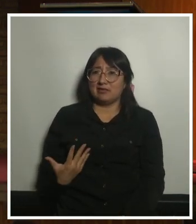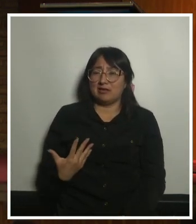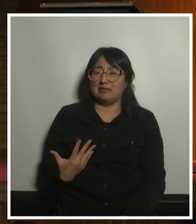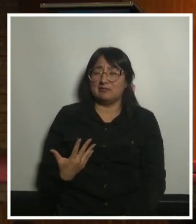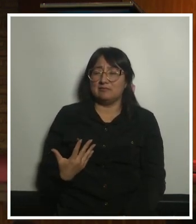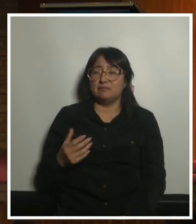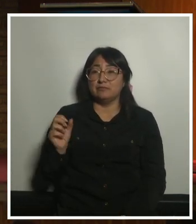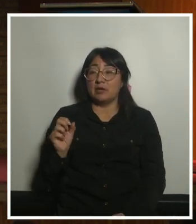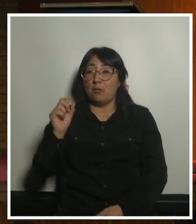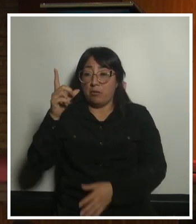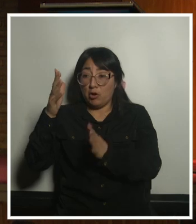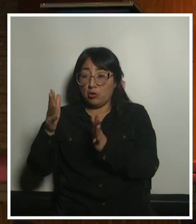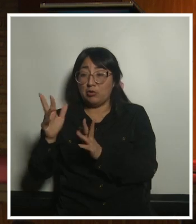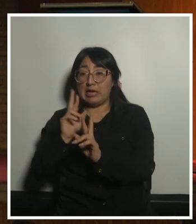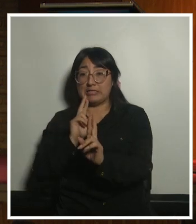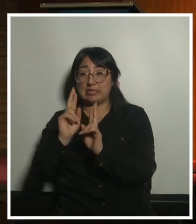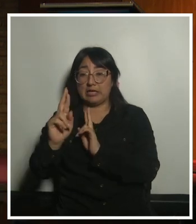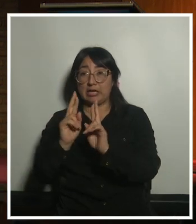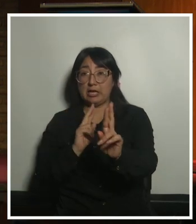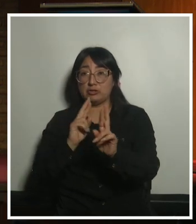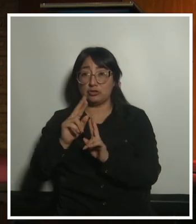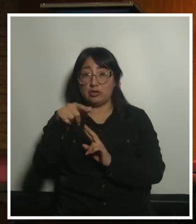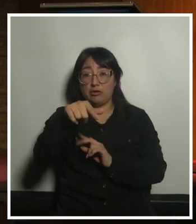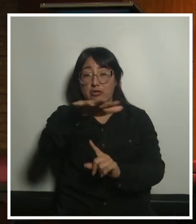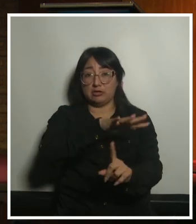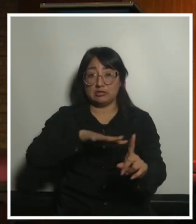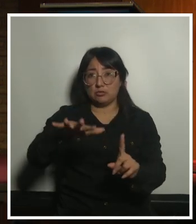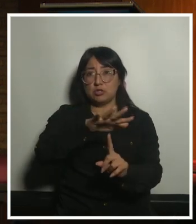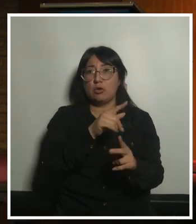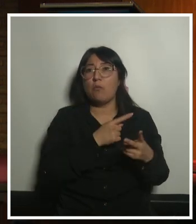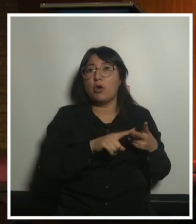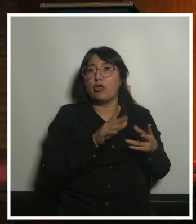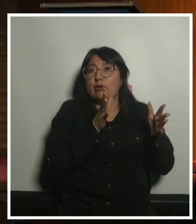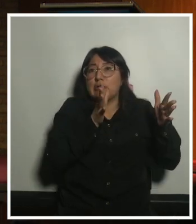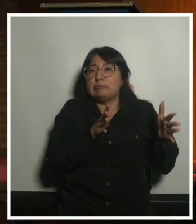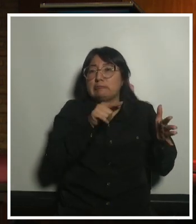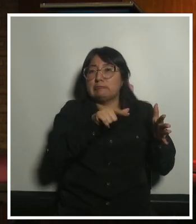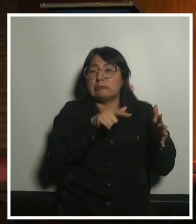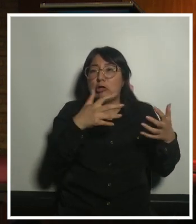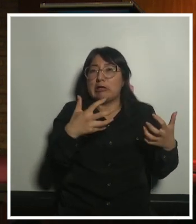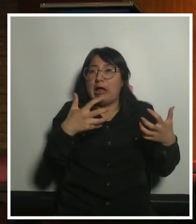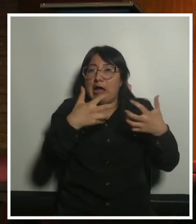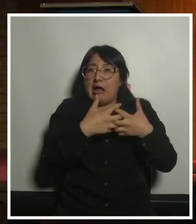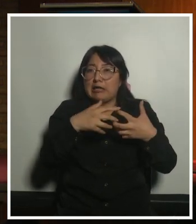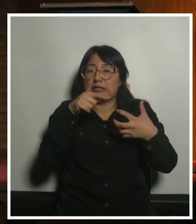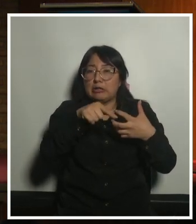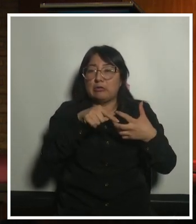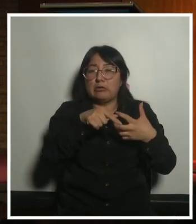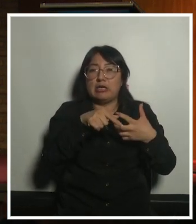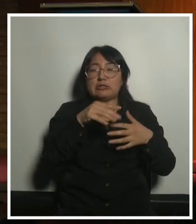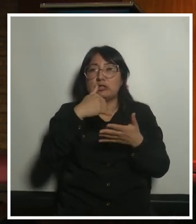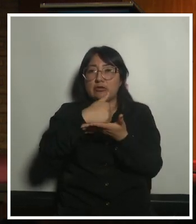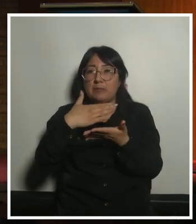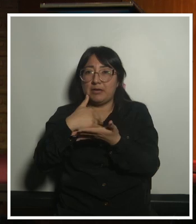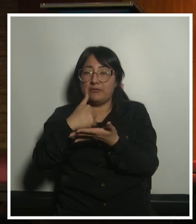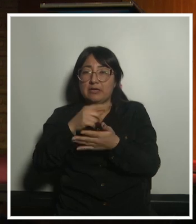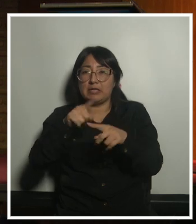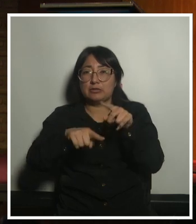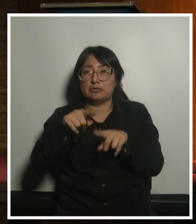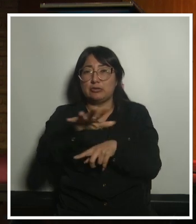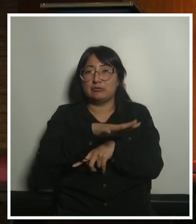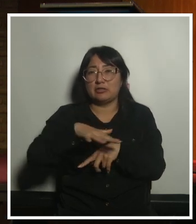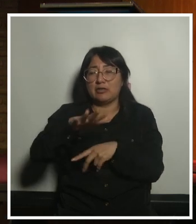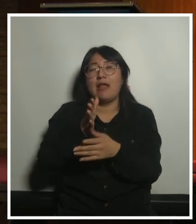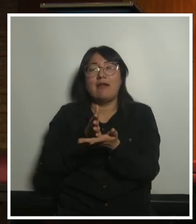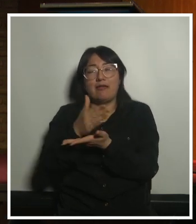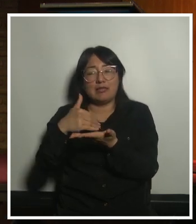una parte se relacionan con estos eventos extremos, pero otra parte con la articulación de los instrumentos de planificación territorial y con la